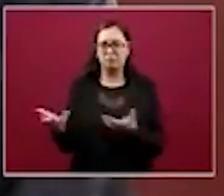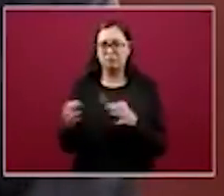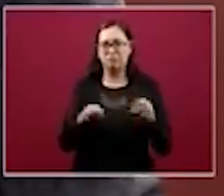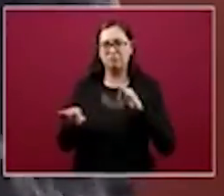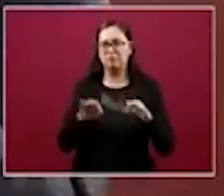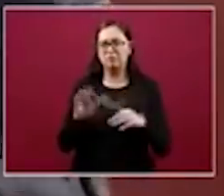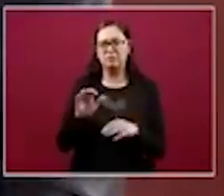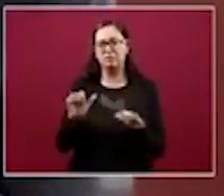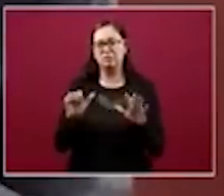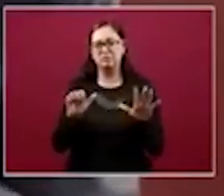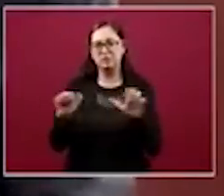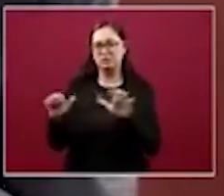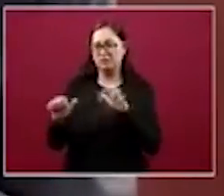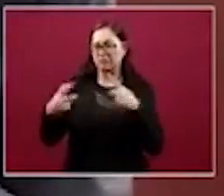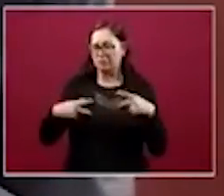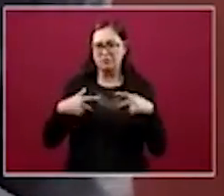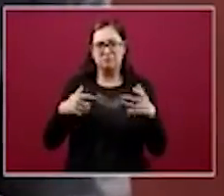500, 600 trabajadores, hay que irla a ver